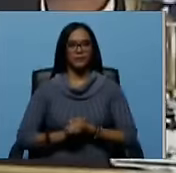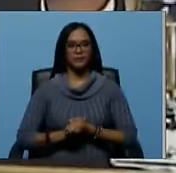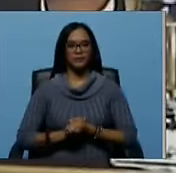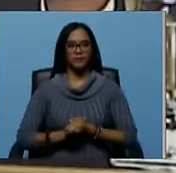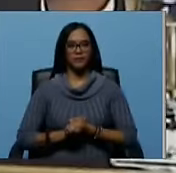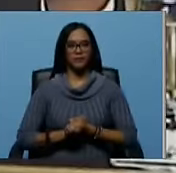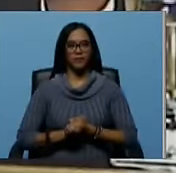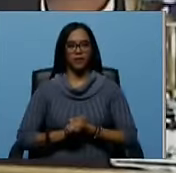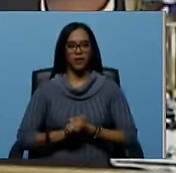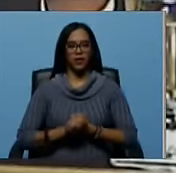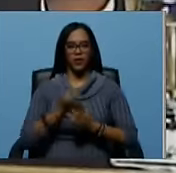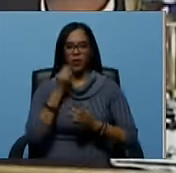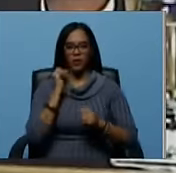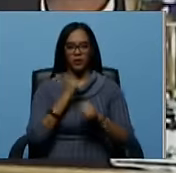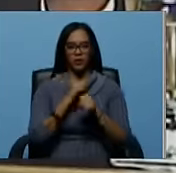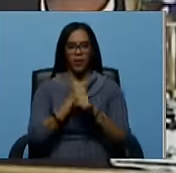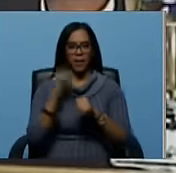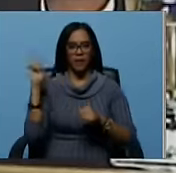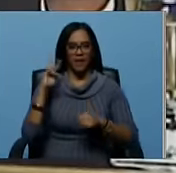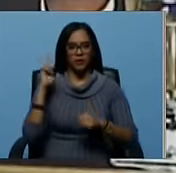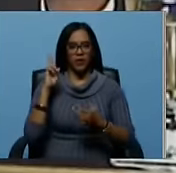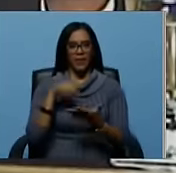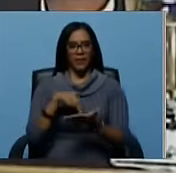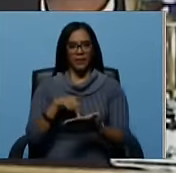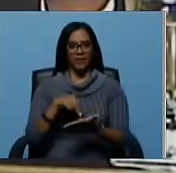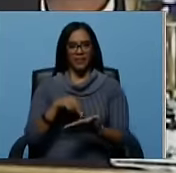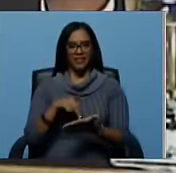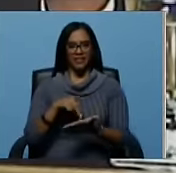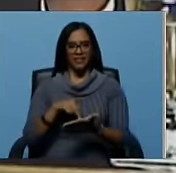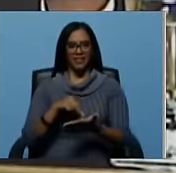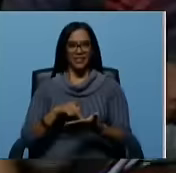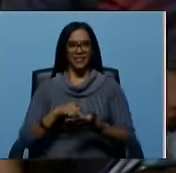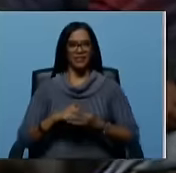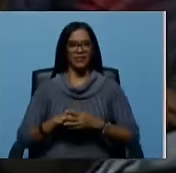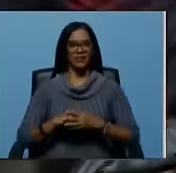La Juventud Obrera de Venezuela presente.